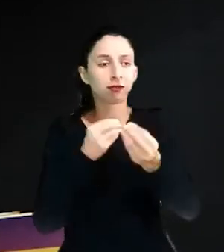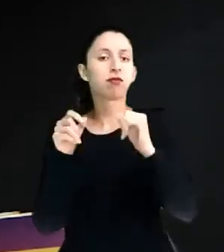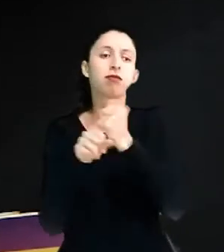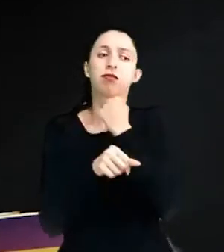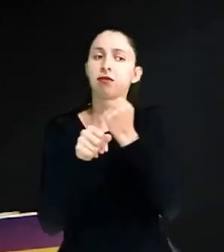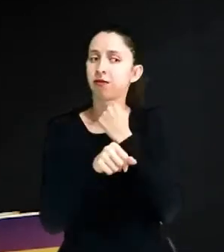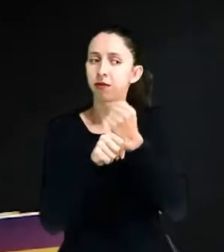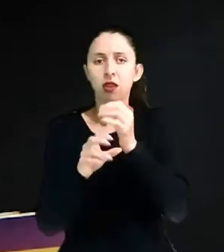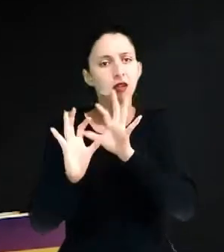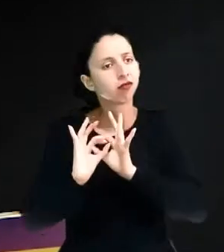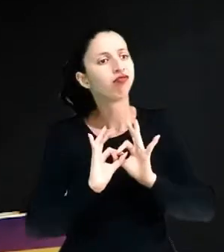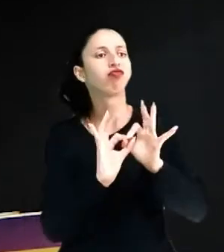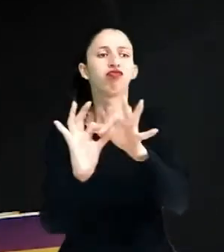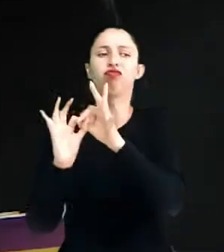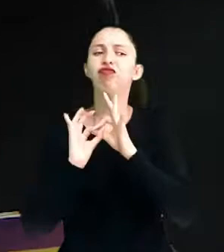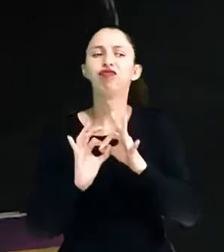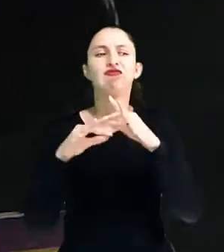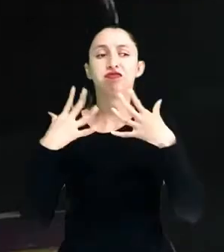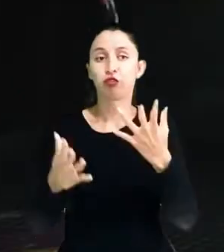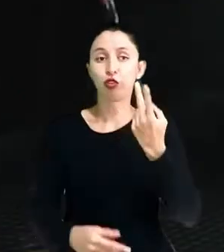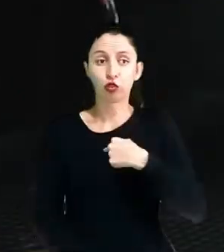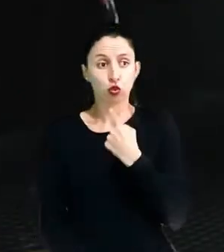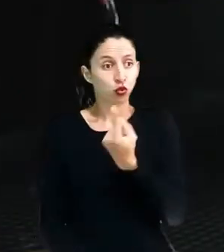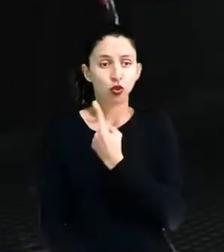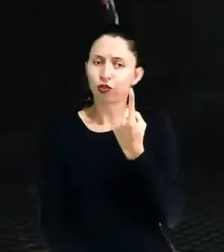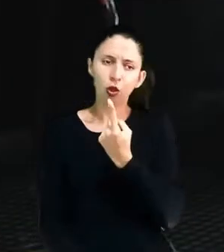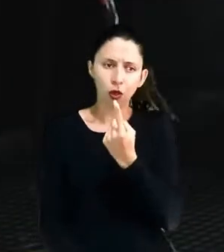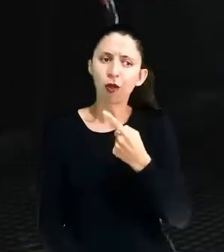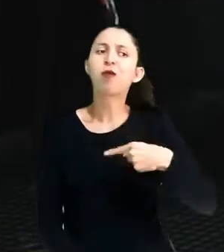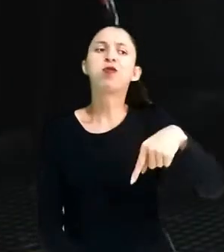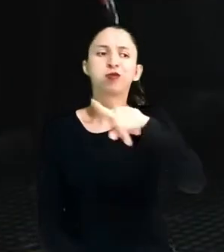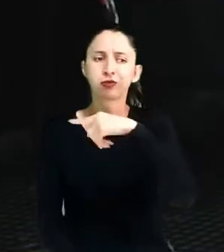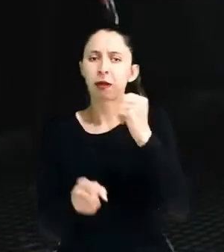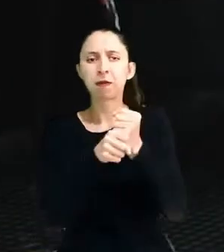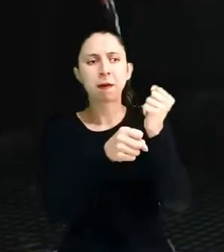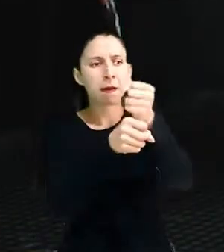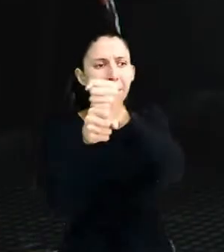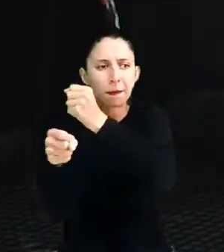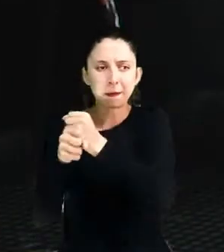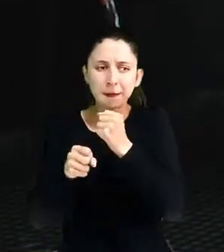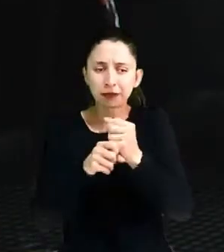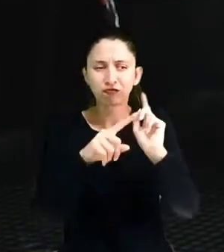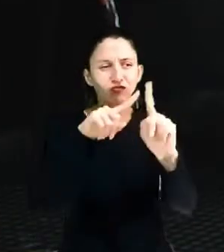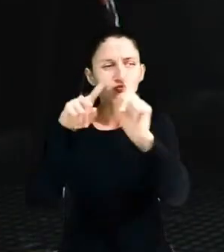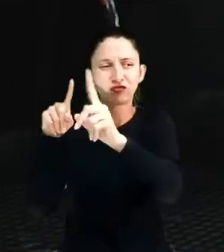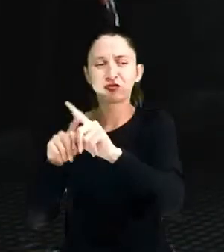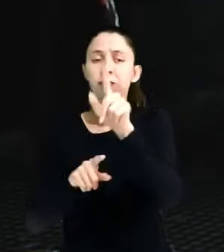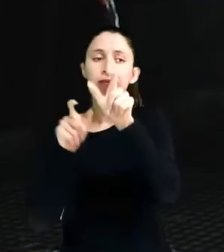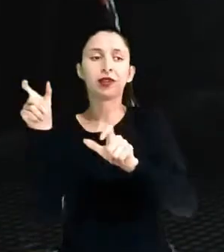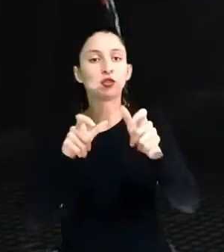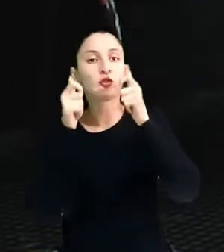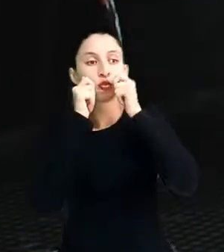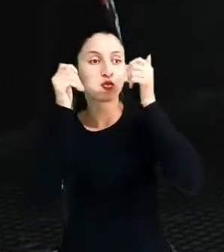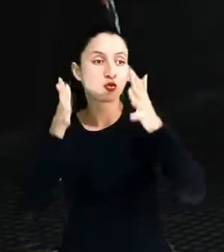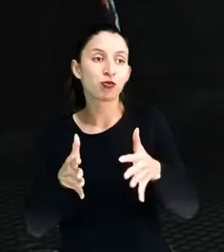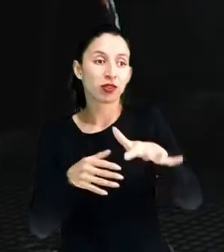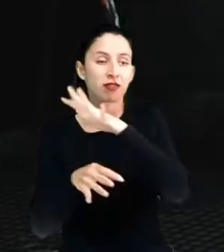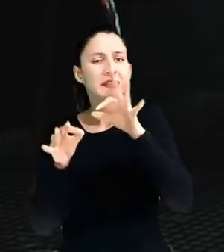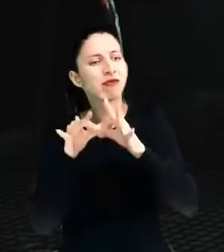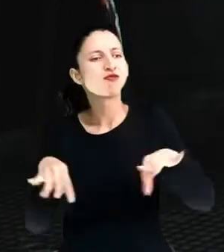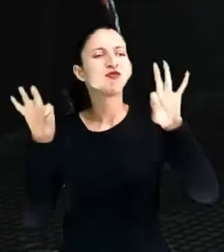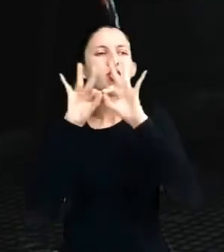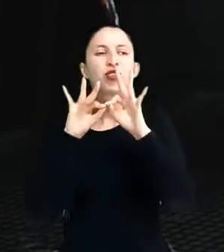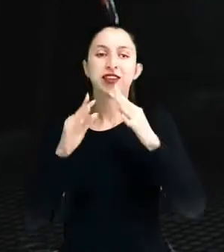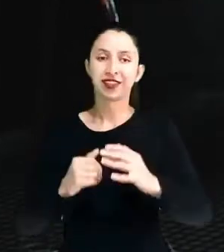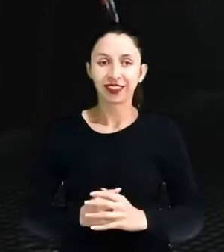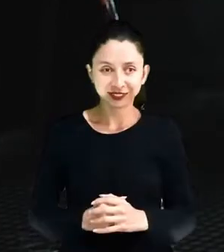reflejo de poder hacer trabajos colaborativos que contribuyen en este caso a un tema tan